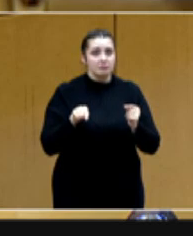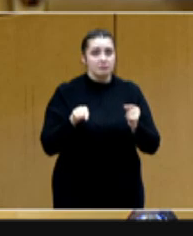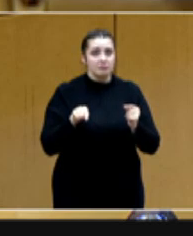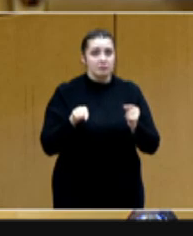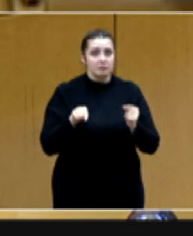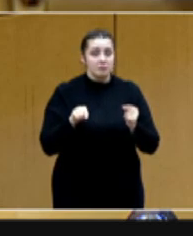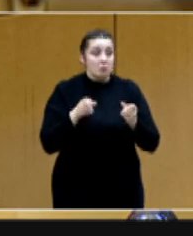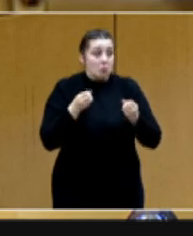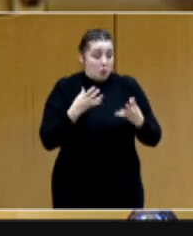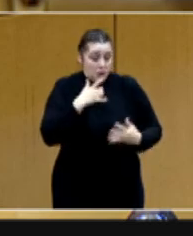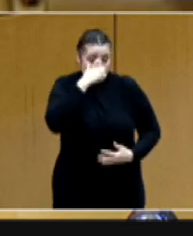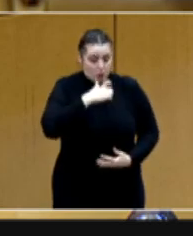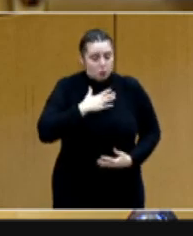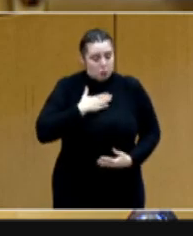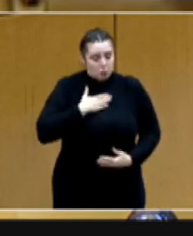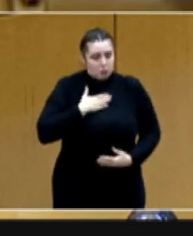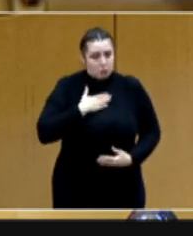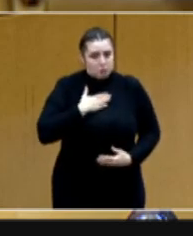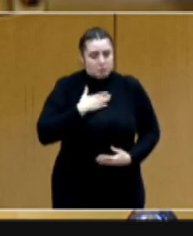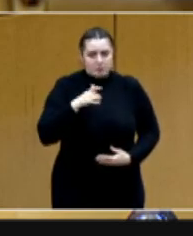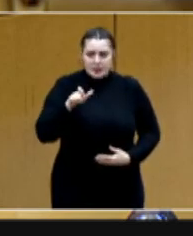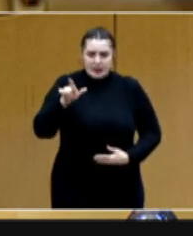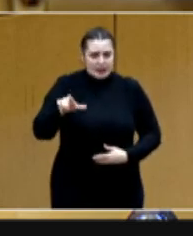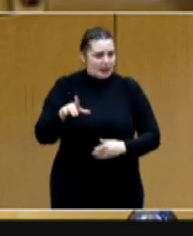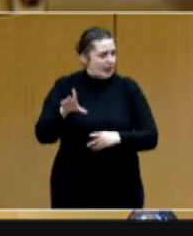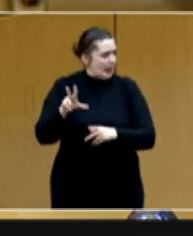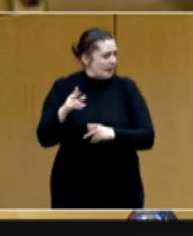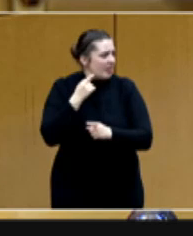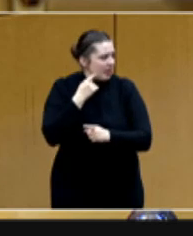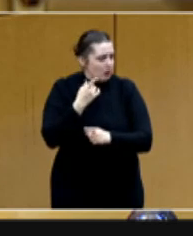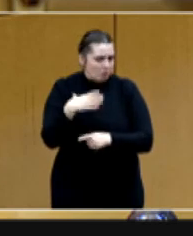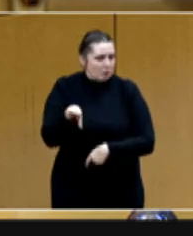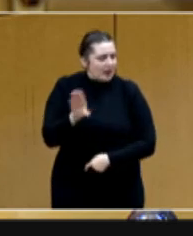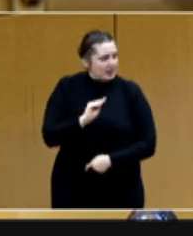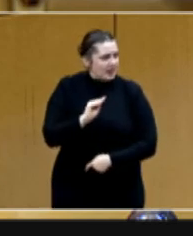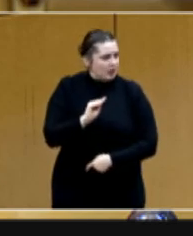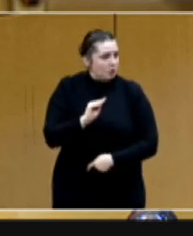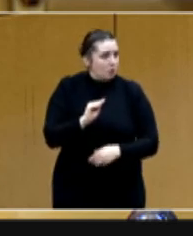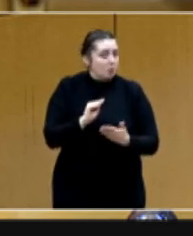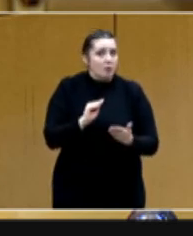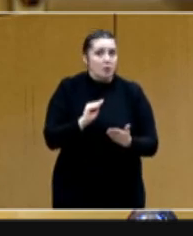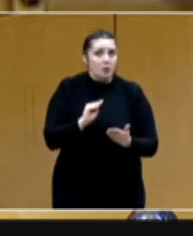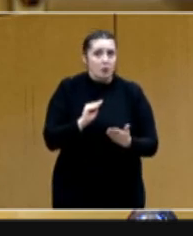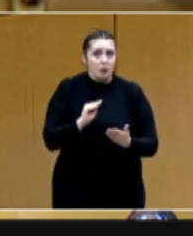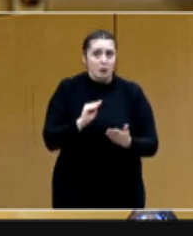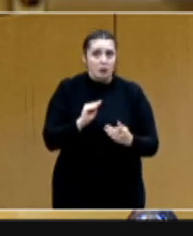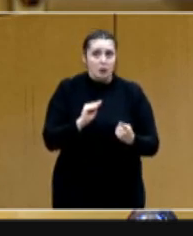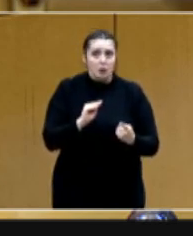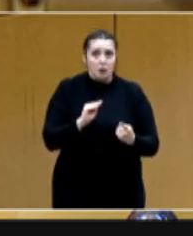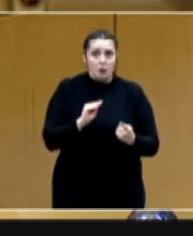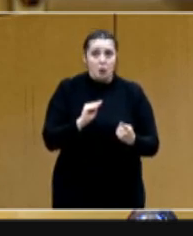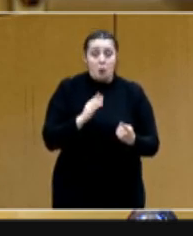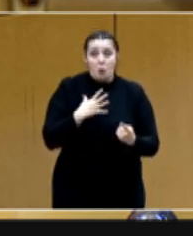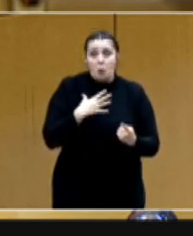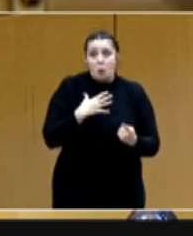pues Yo entiendo lo que dice mi hermana estrella yo bueno algunas veces bueno